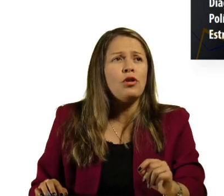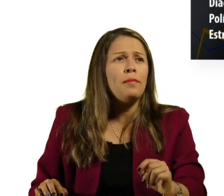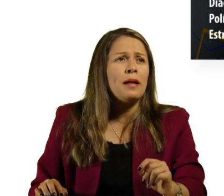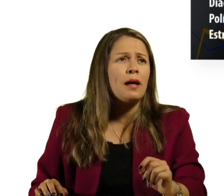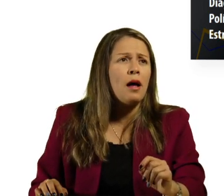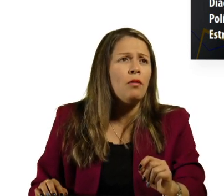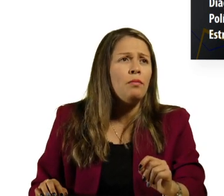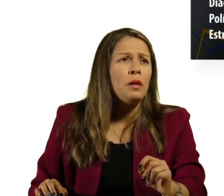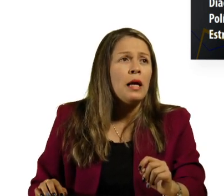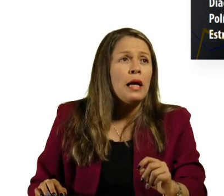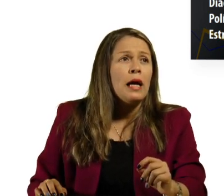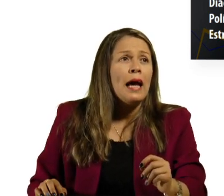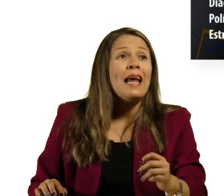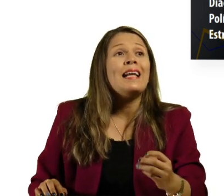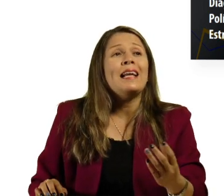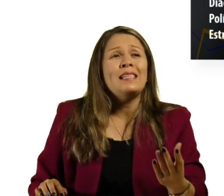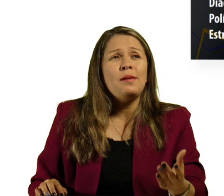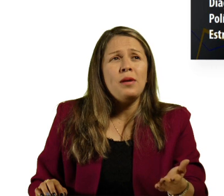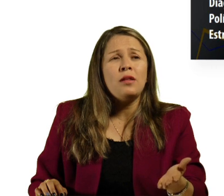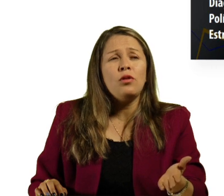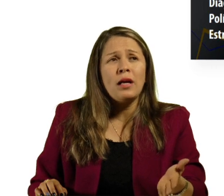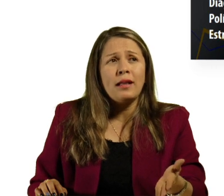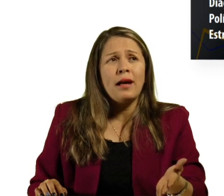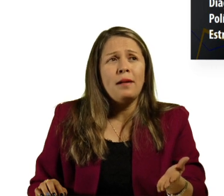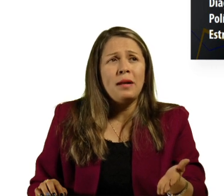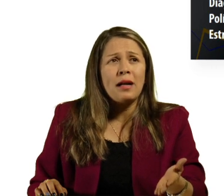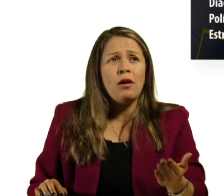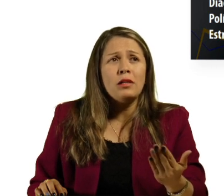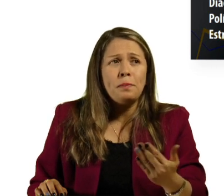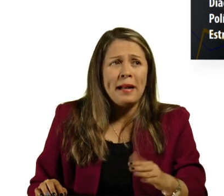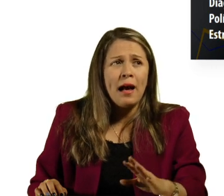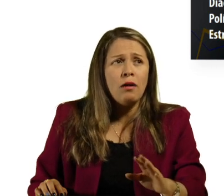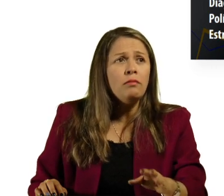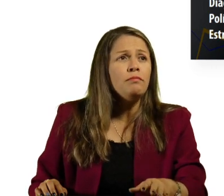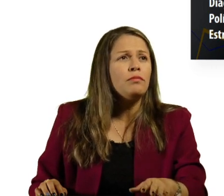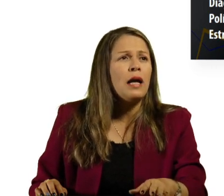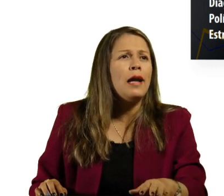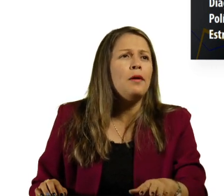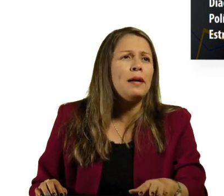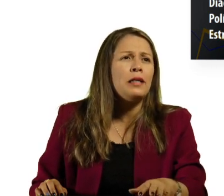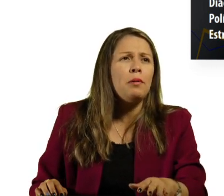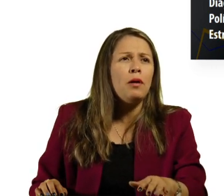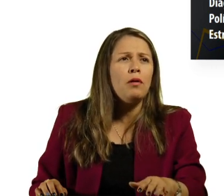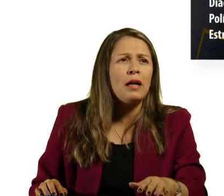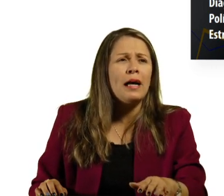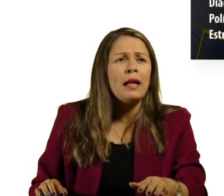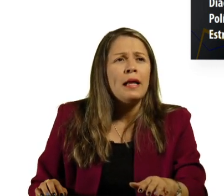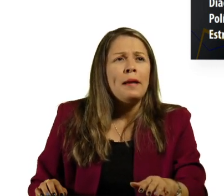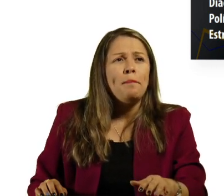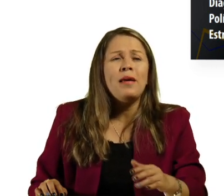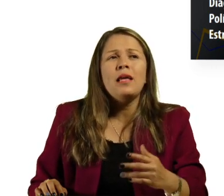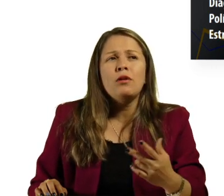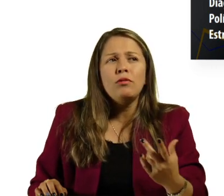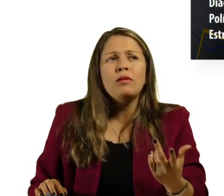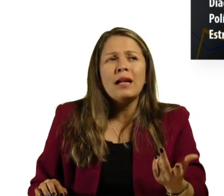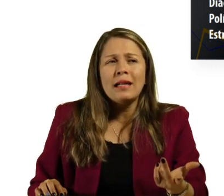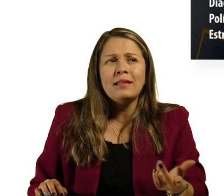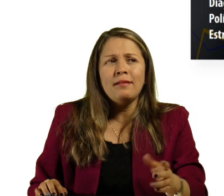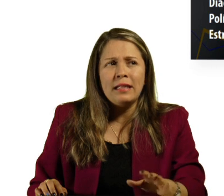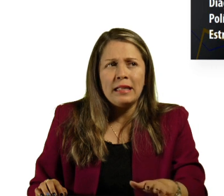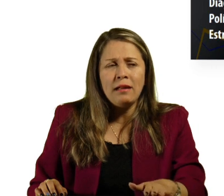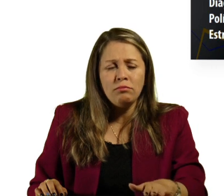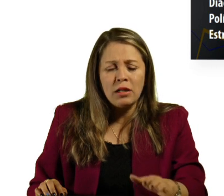haya hecho del mercado, el crecimiento que tenga el mercado esperado, el objetivo a lograr medido en